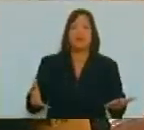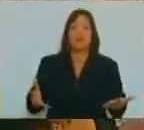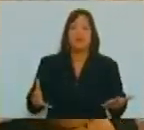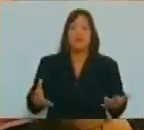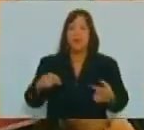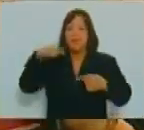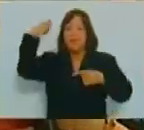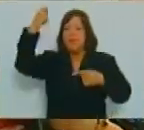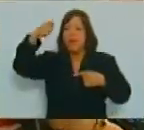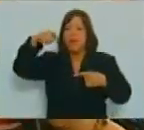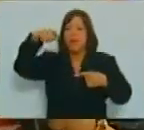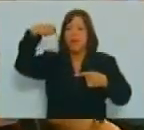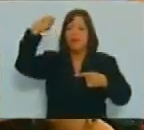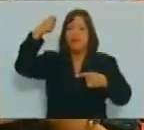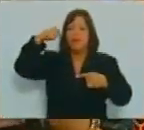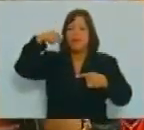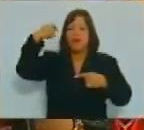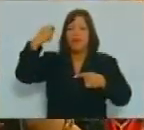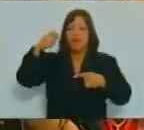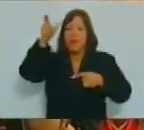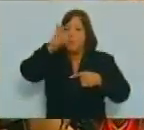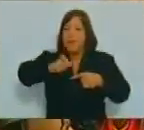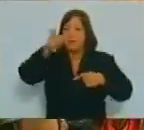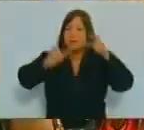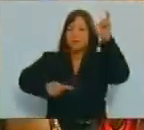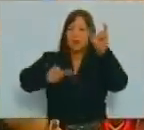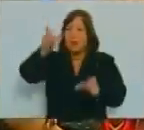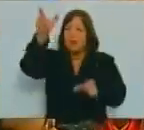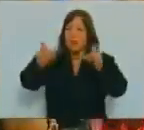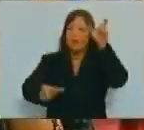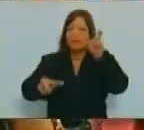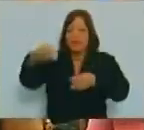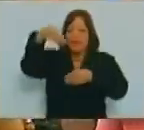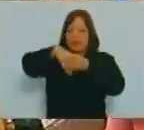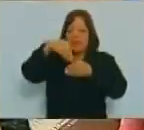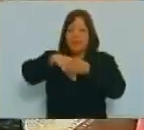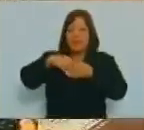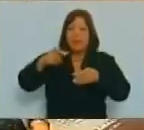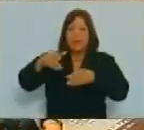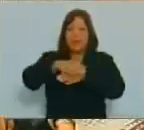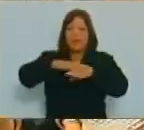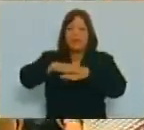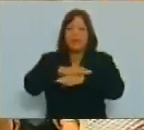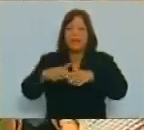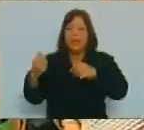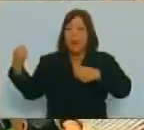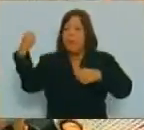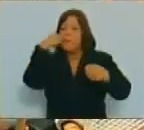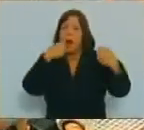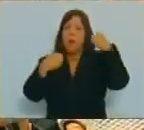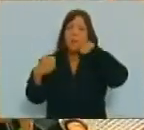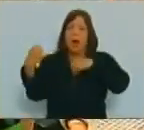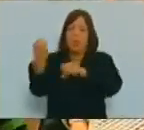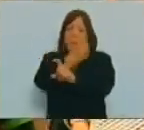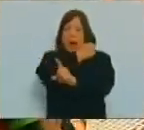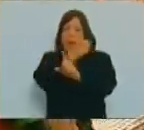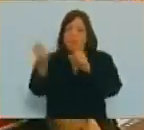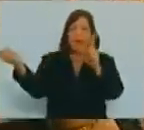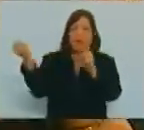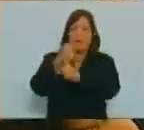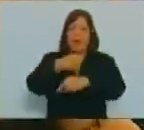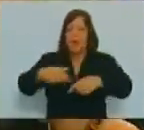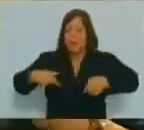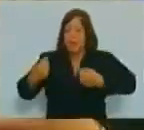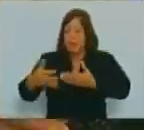vídeos de funcionarios dentro del ministerio público cayéndose a golpes por